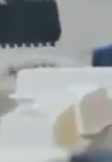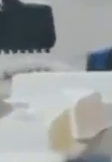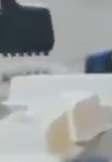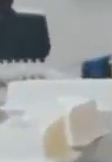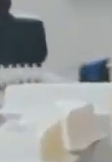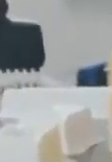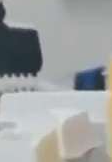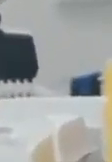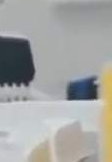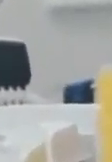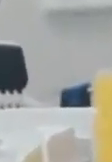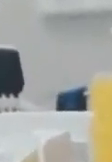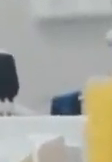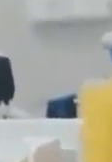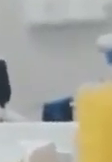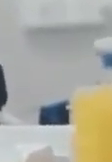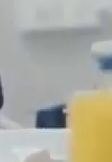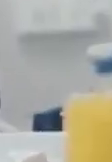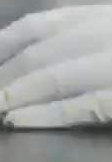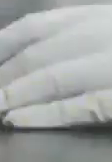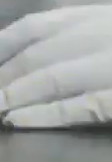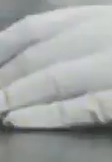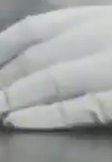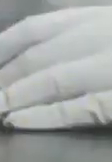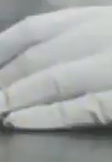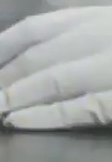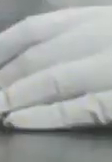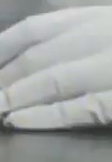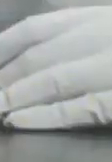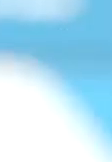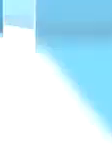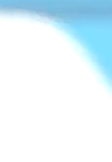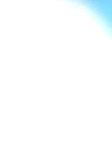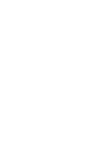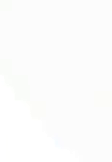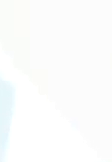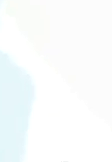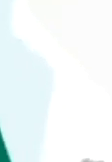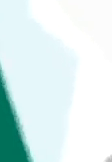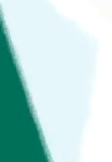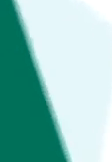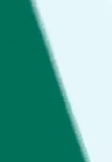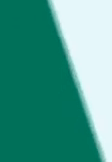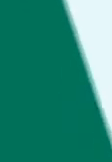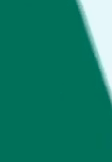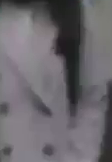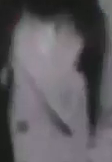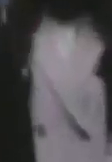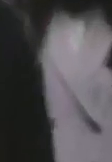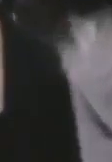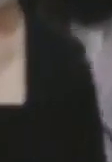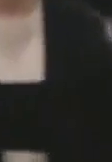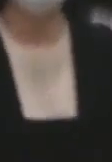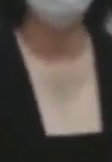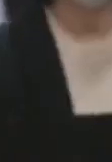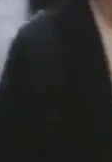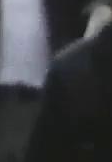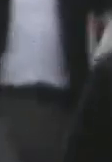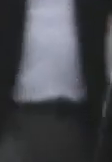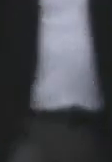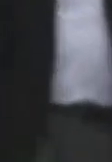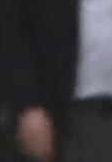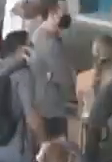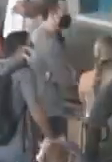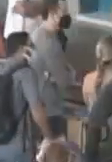desde entonces los estudios científicos no han cesado. A la variante Omicron se le atribuye